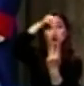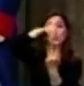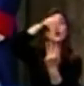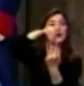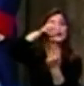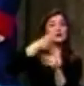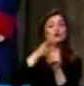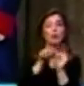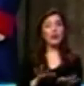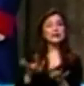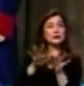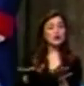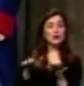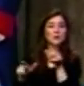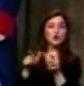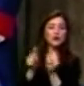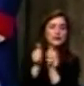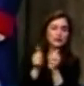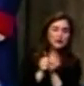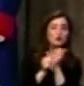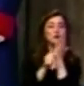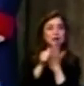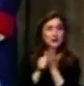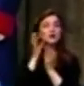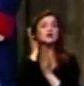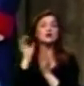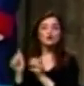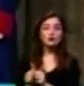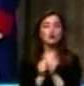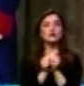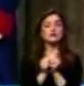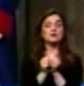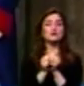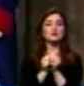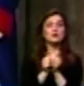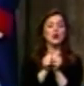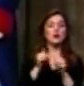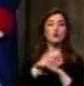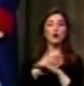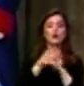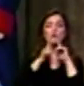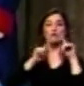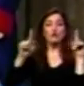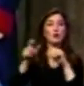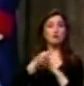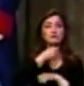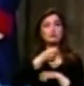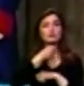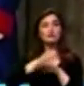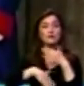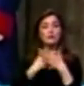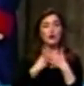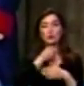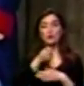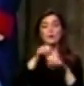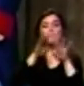de algunos secretarios de Estado, de su esposa, y se dirigió a los medios de comunicación que estaban apostados